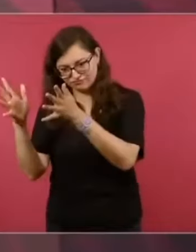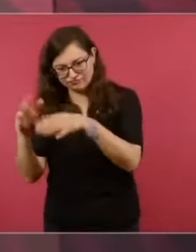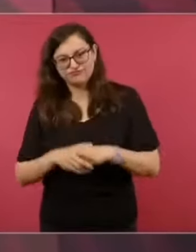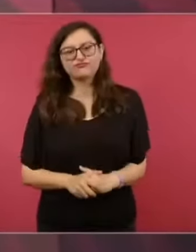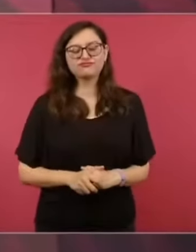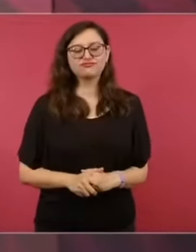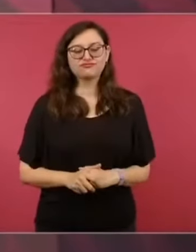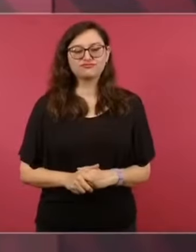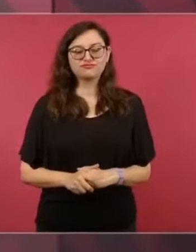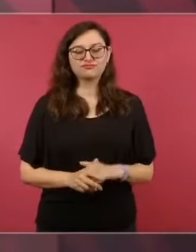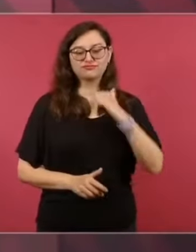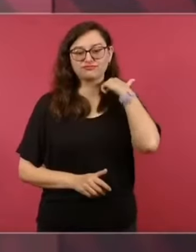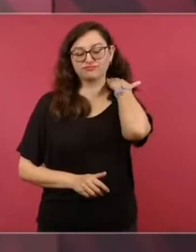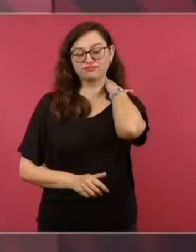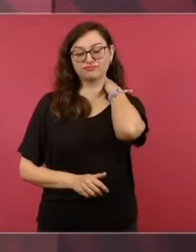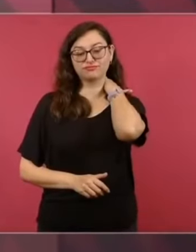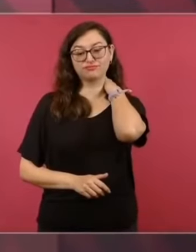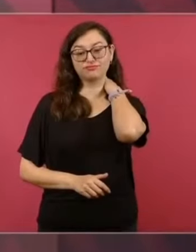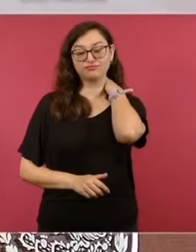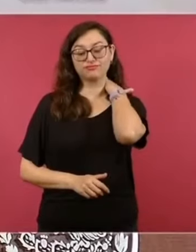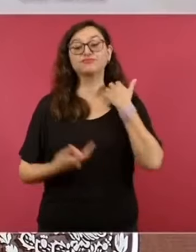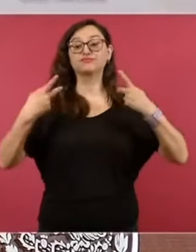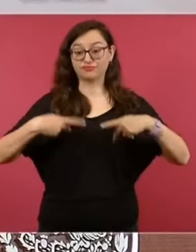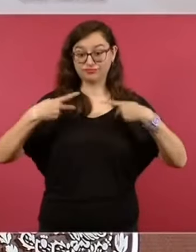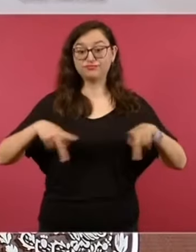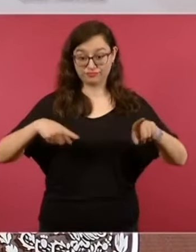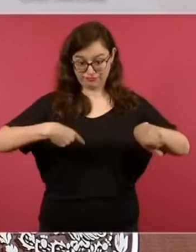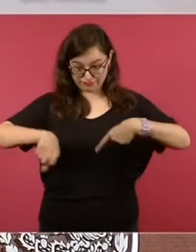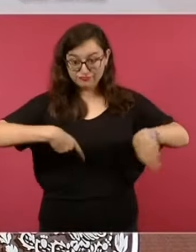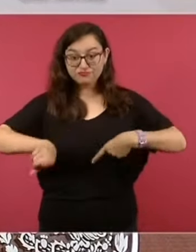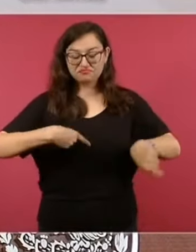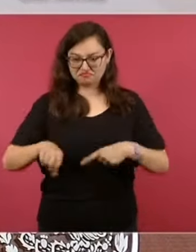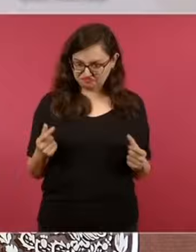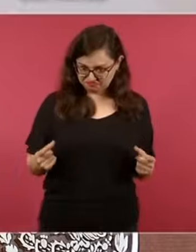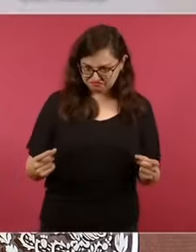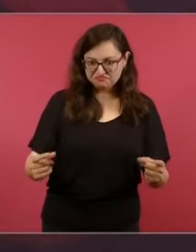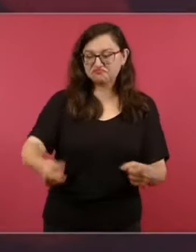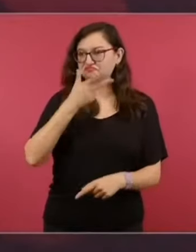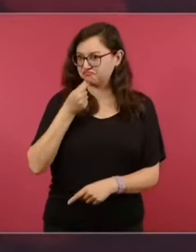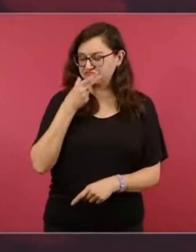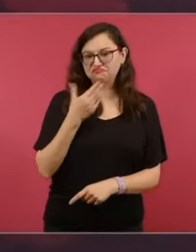todo felicito a los jugadores porque se aplican